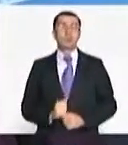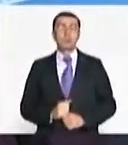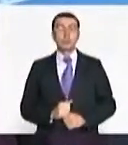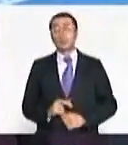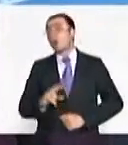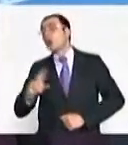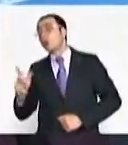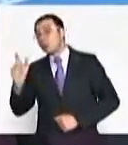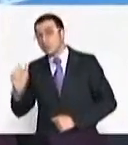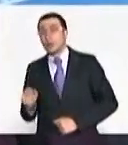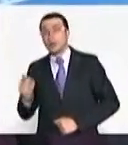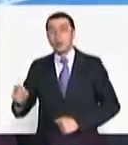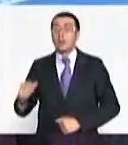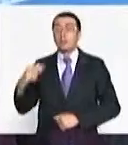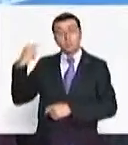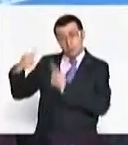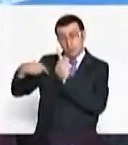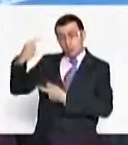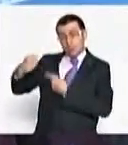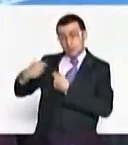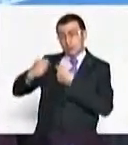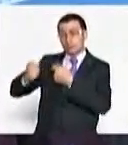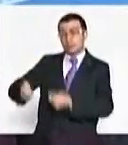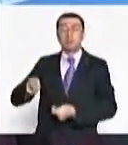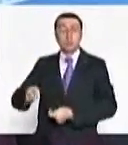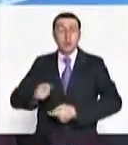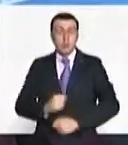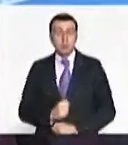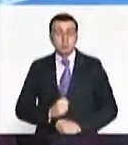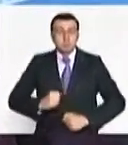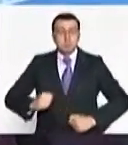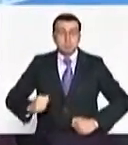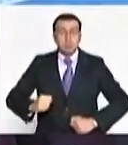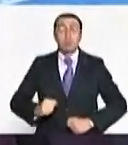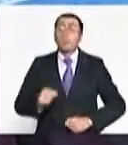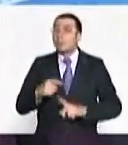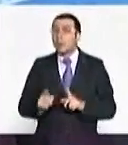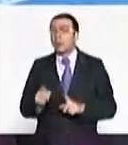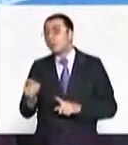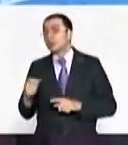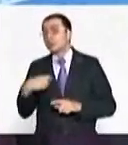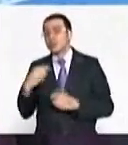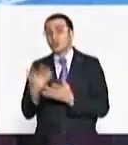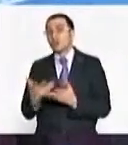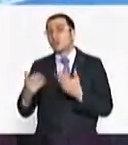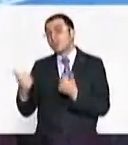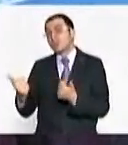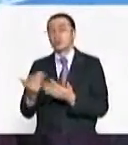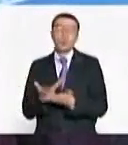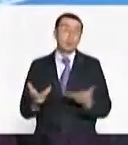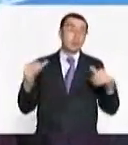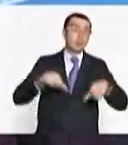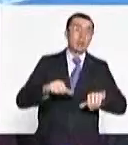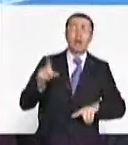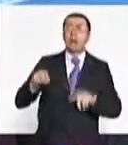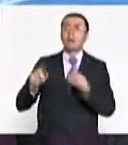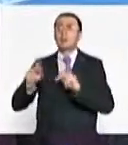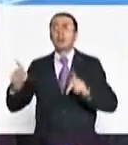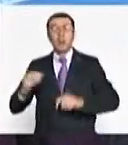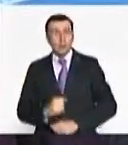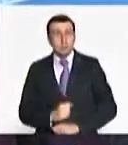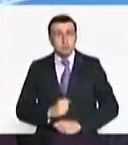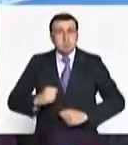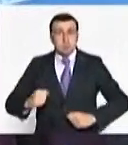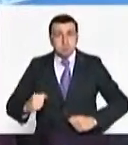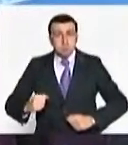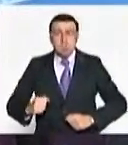que tiene la genética para aumentar de peso, pero ese paciente tiene cosas buenas y malas, porque podemos ver pacientes obesos, pacientes con